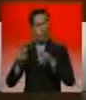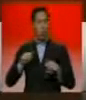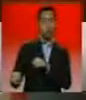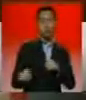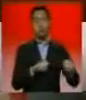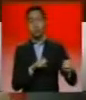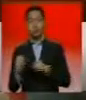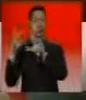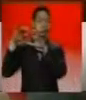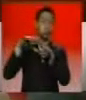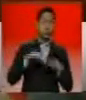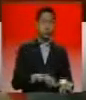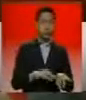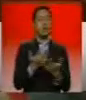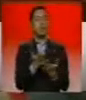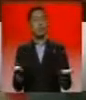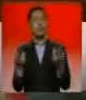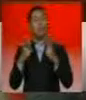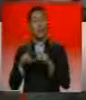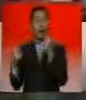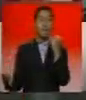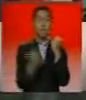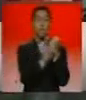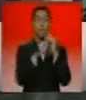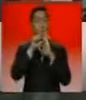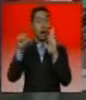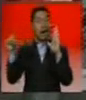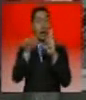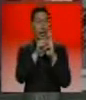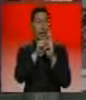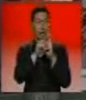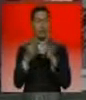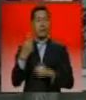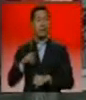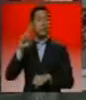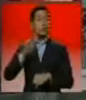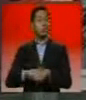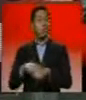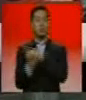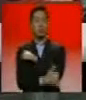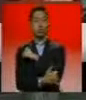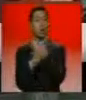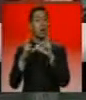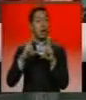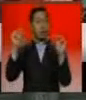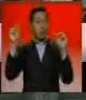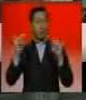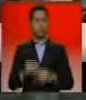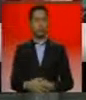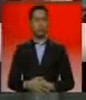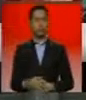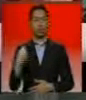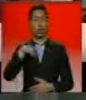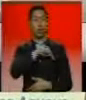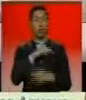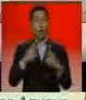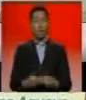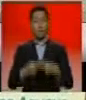apoyo de la Agencia de Cooperación Internacional de Japón. El proyecto terminará el mes de marzo de próximo